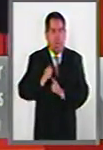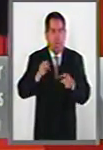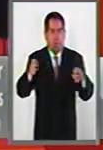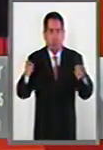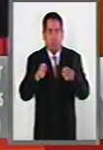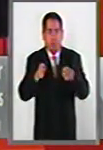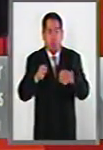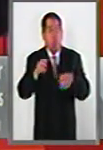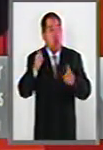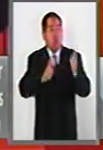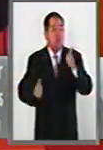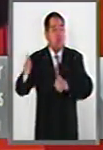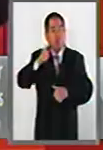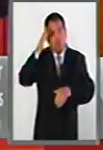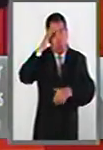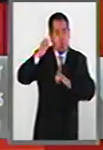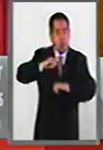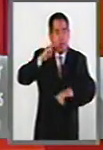ser civiles.